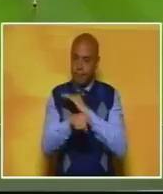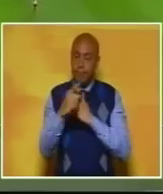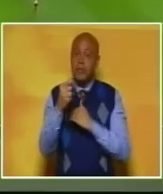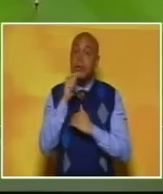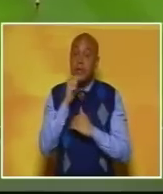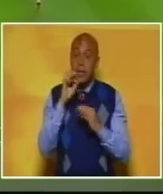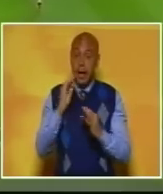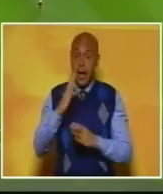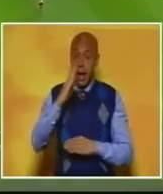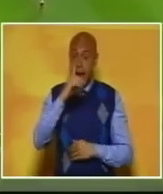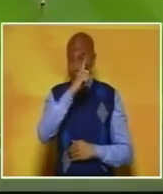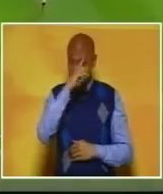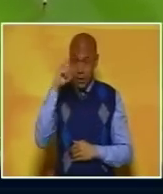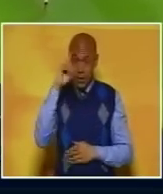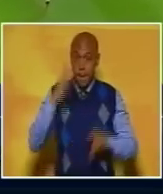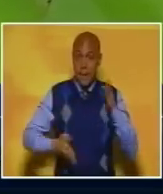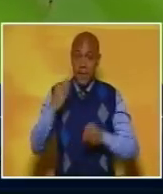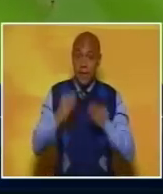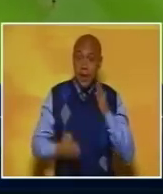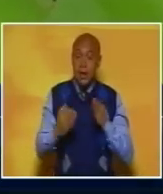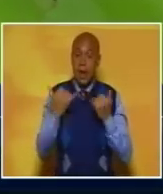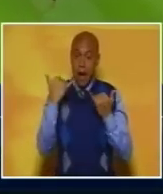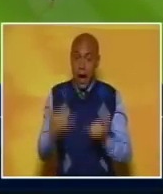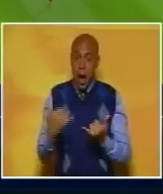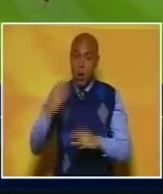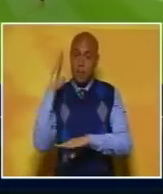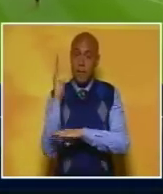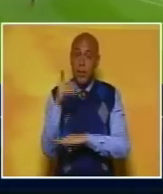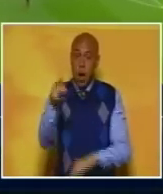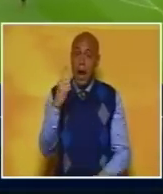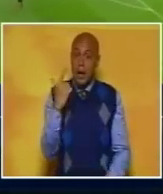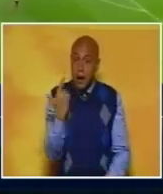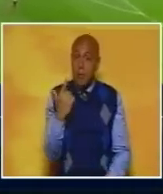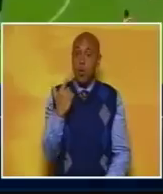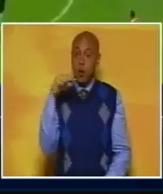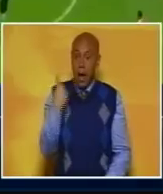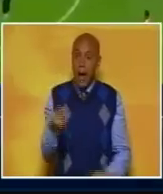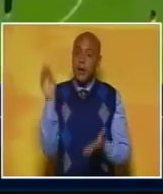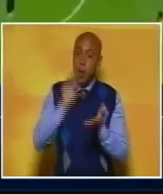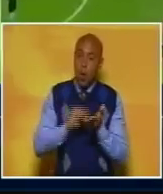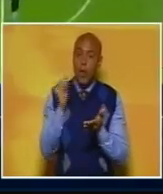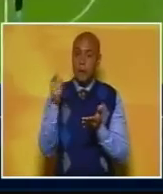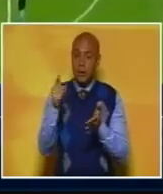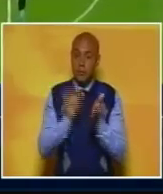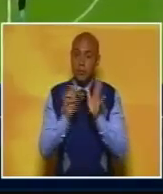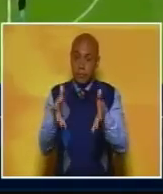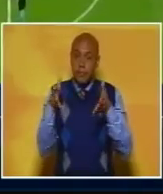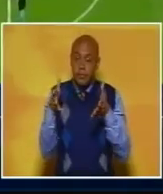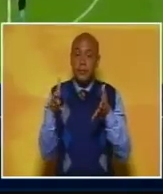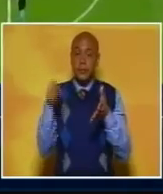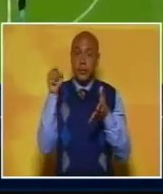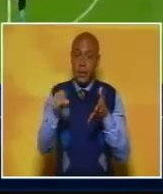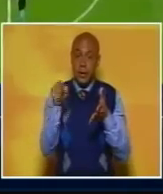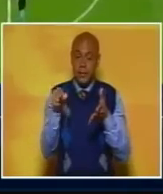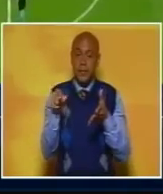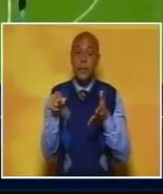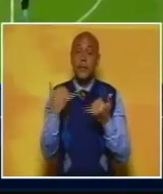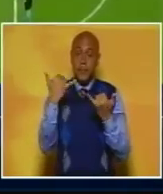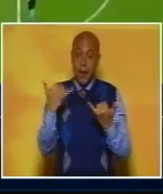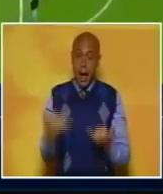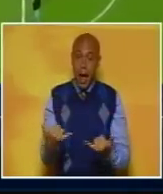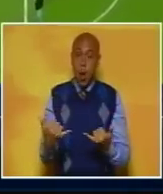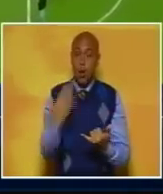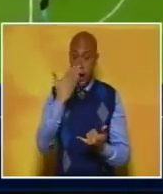El Atlético de Madrid amargó el regreso del Liverpool al estadio donde los Reds ganaron su sexta Copa de Europa, el Wanda Metropolitano.